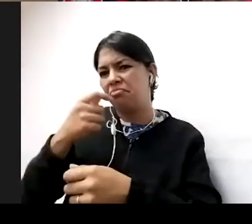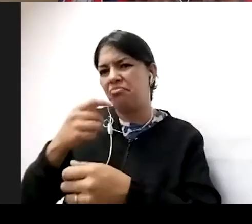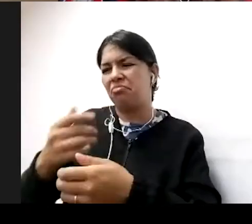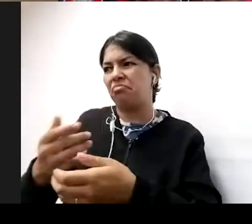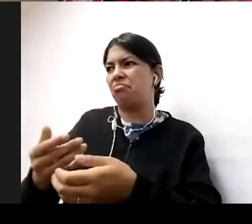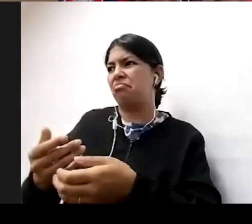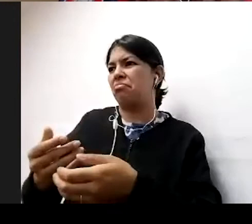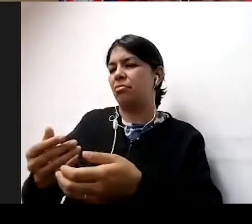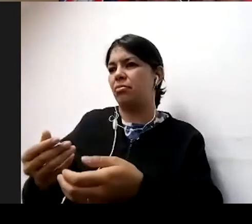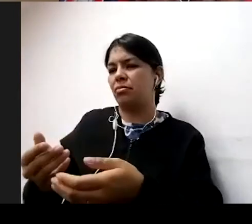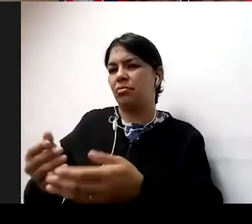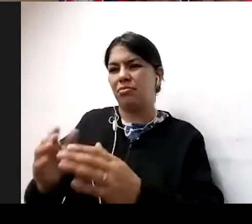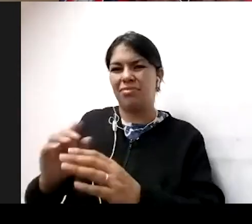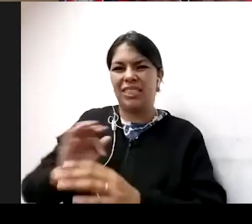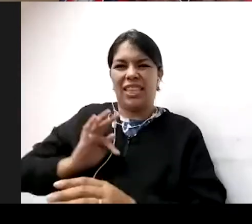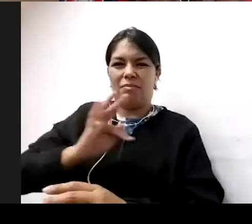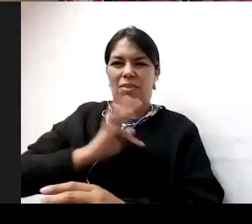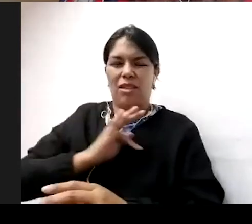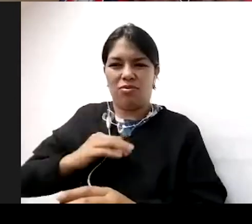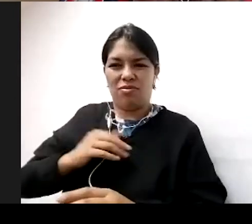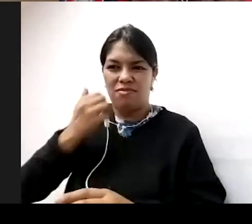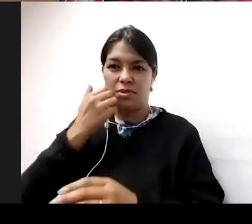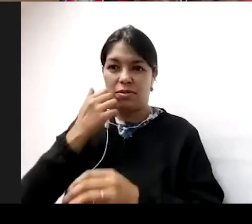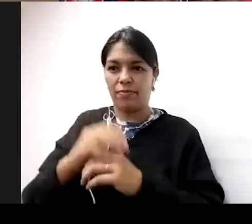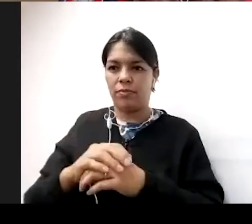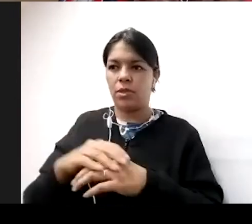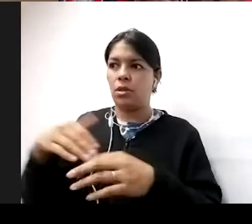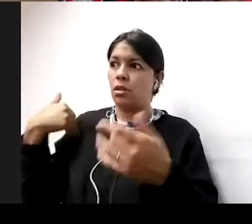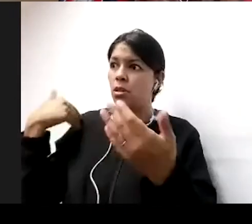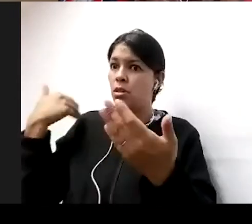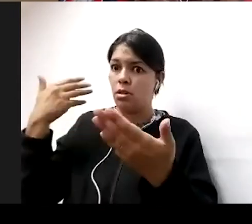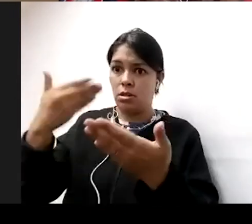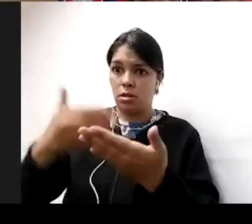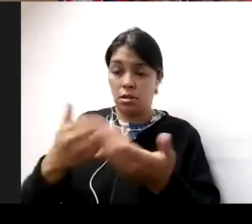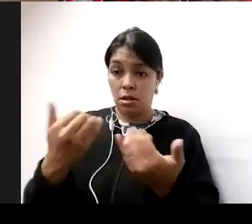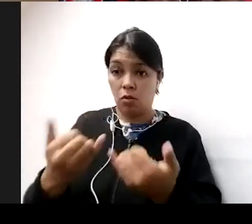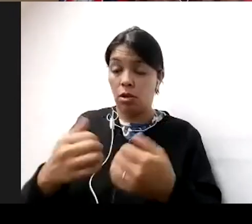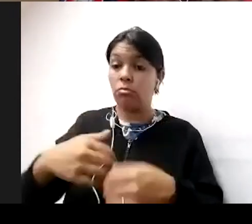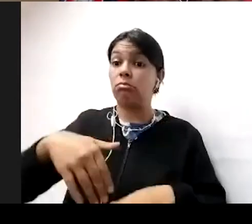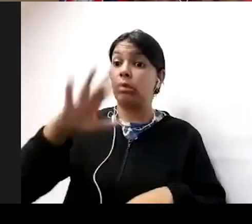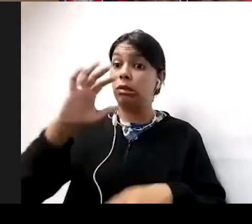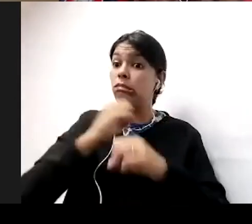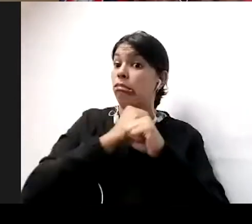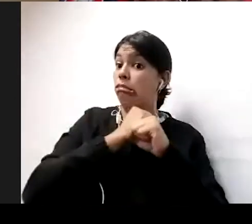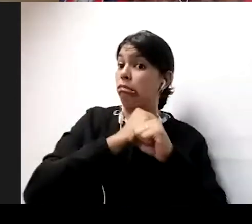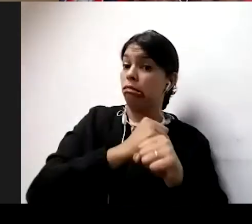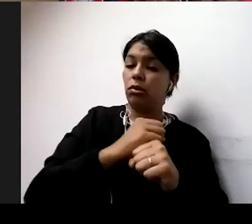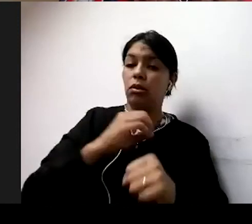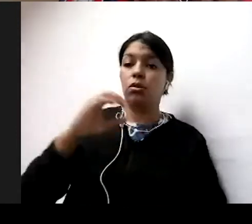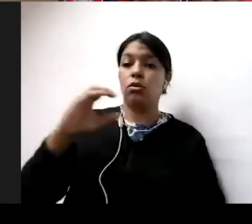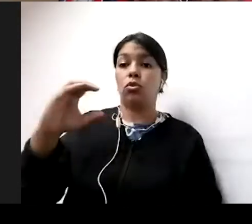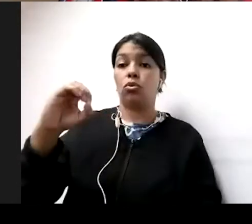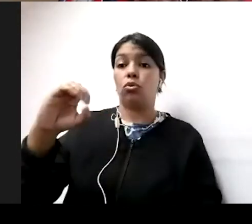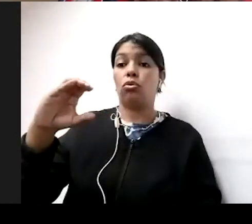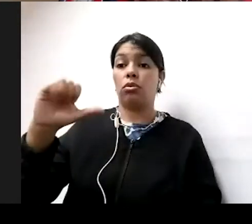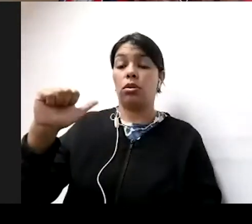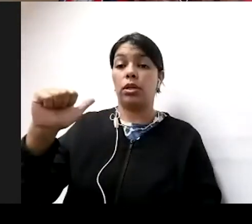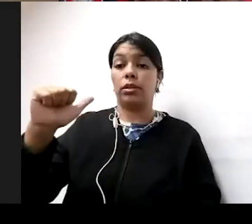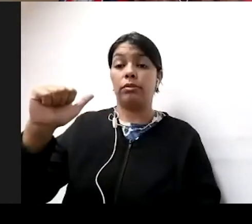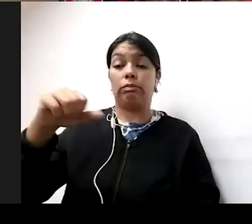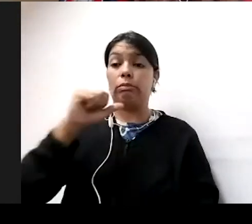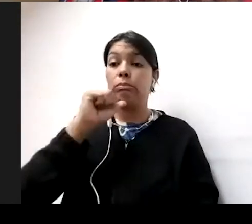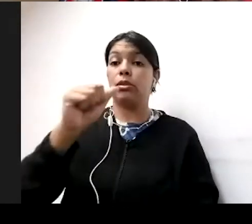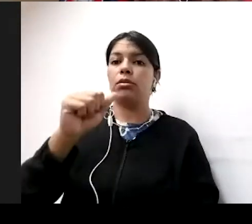tiene altas posibilidades de generar dependencia, pero la hoja de coca es comúnmente utilizada para productos